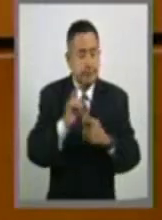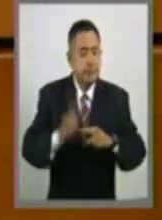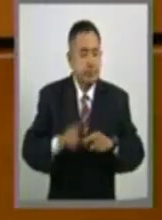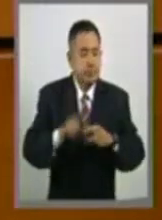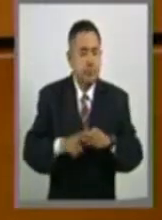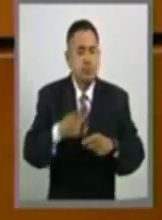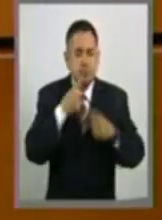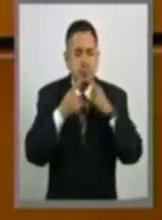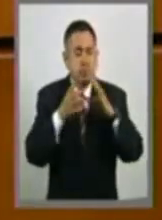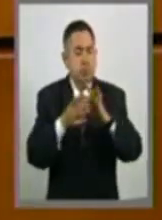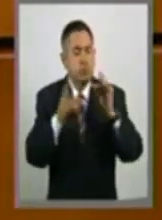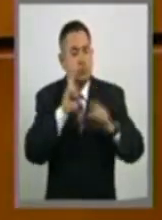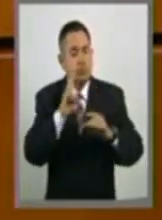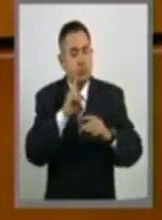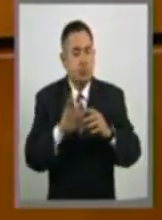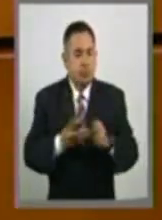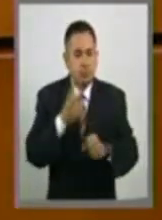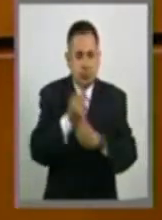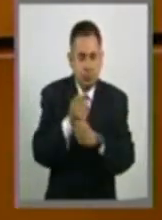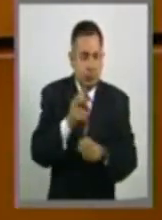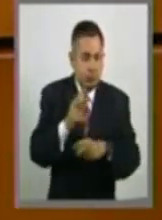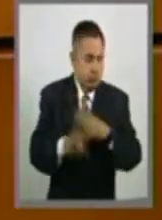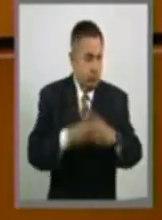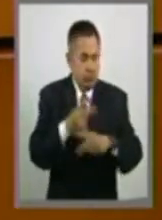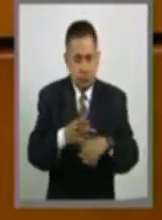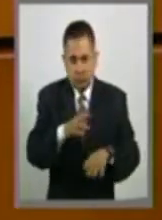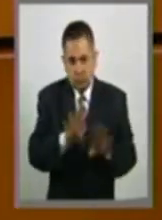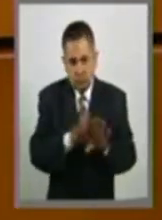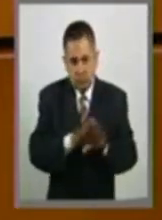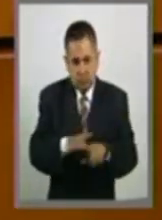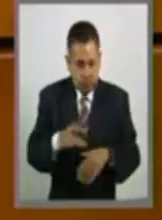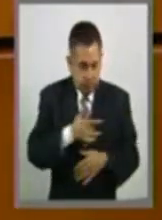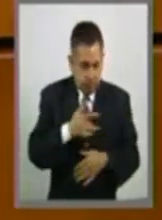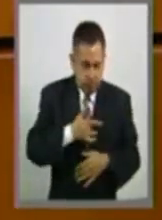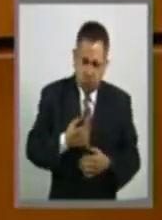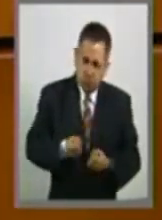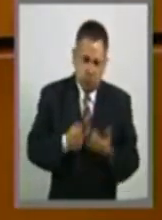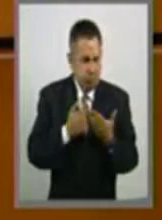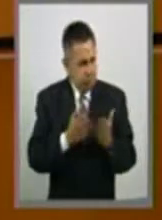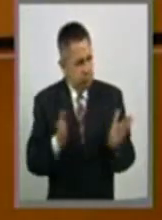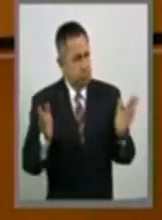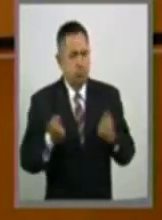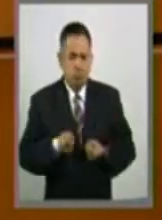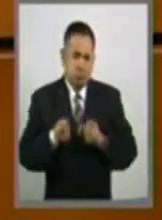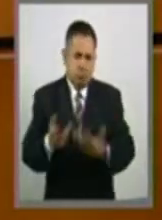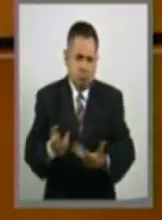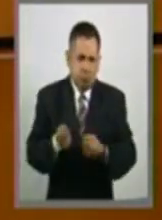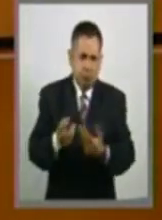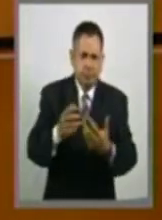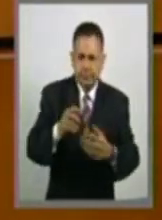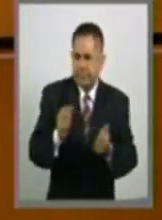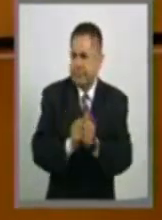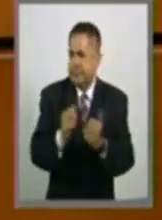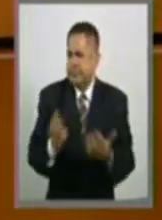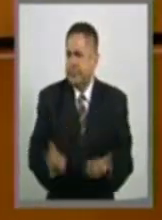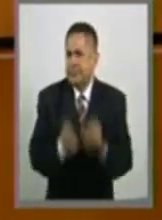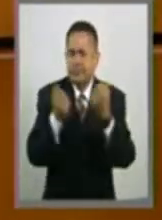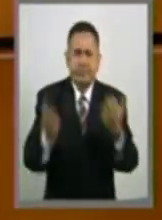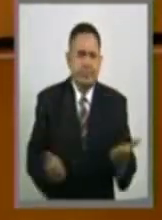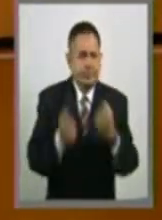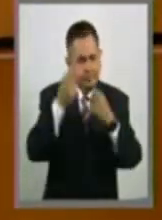abre la posibilidad de incrementar potencialmente a los donadores y con ello salvar vidas a través de la